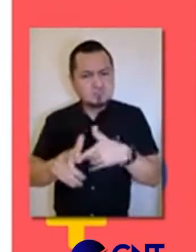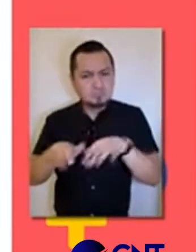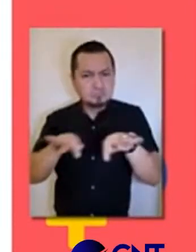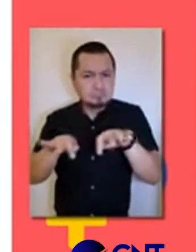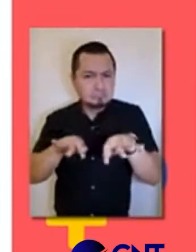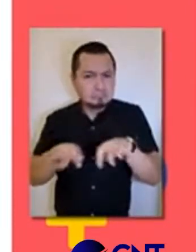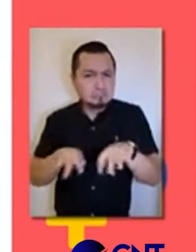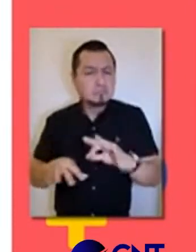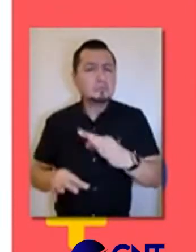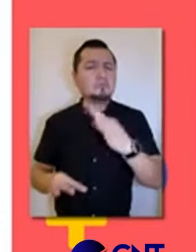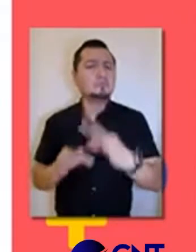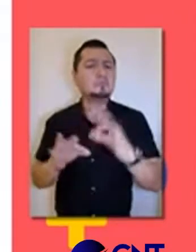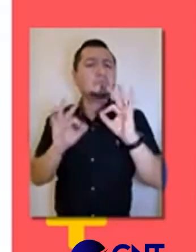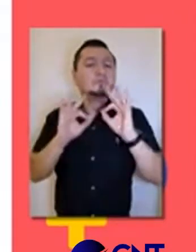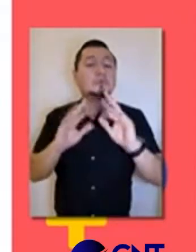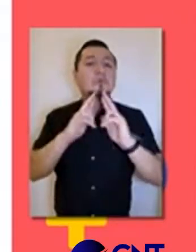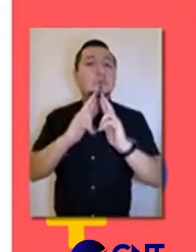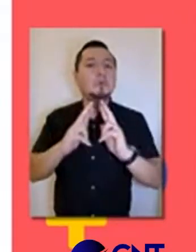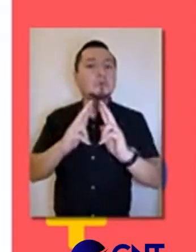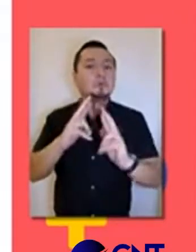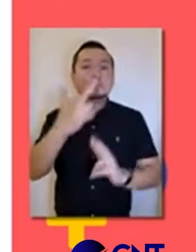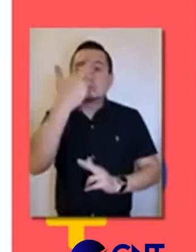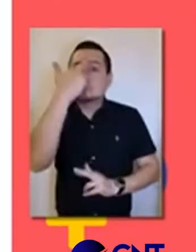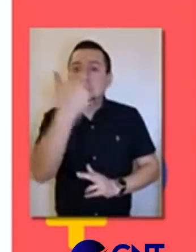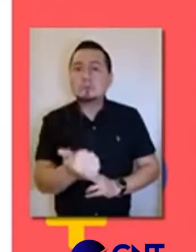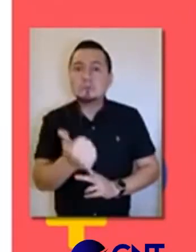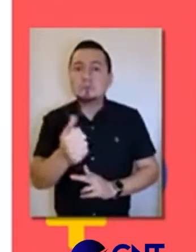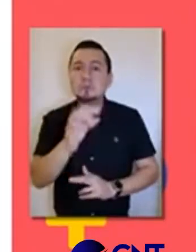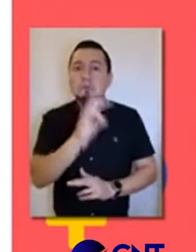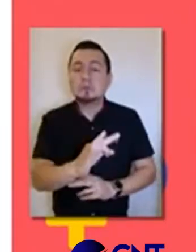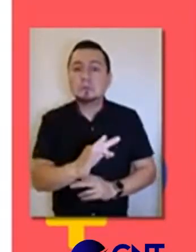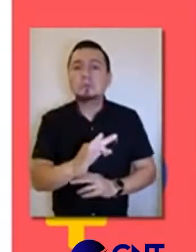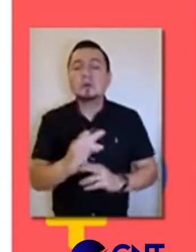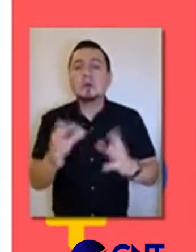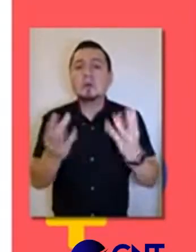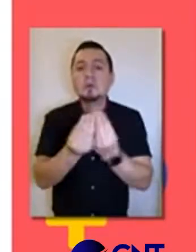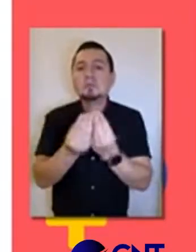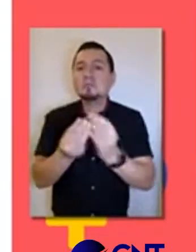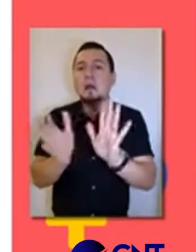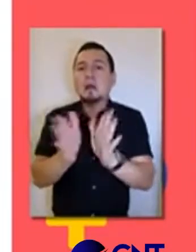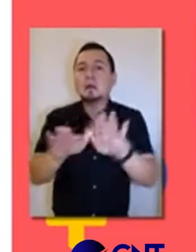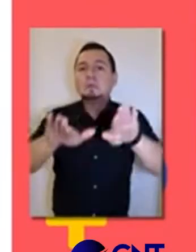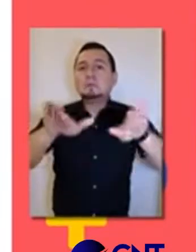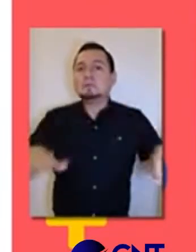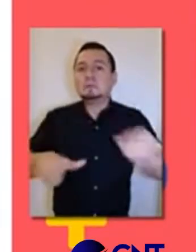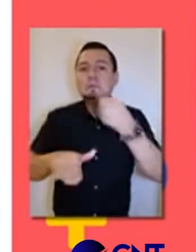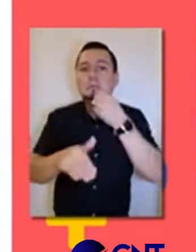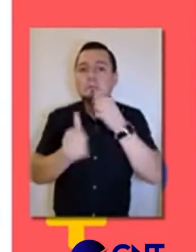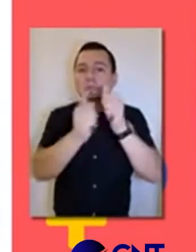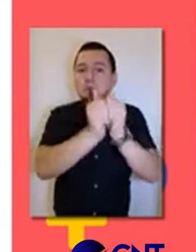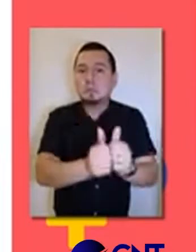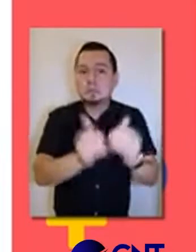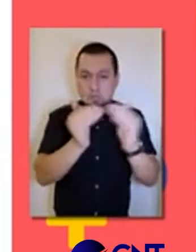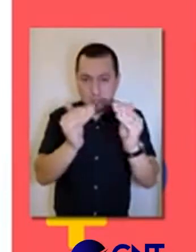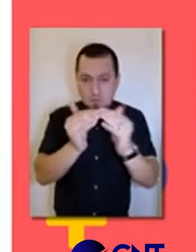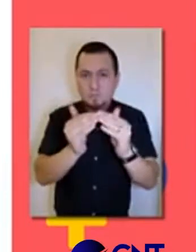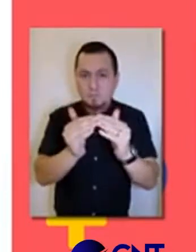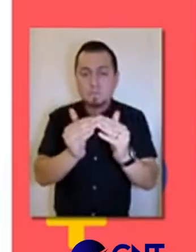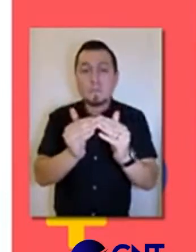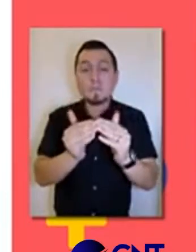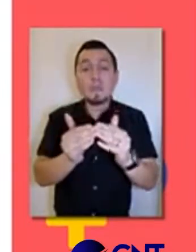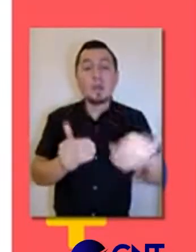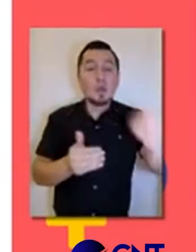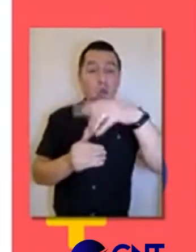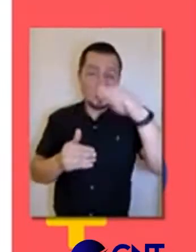que se siguió y se pudo cerrar el anterior ciclo escolar a distancia. Y dijimos en ese momento que lo que